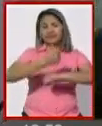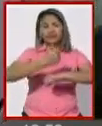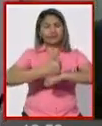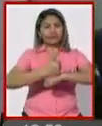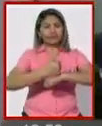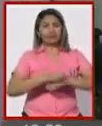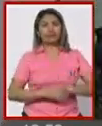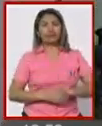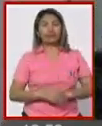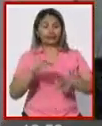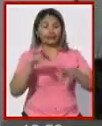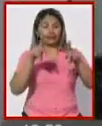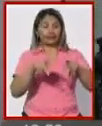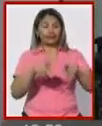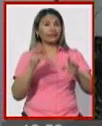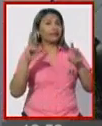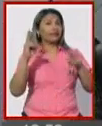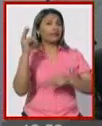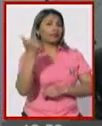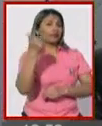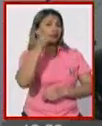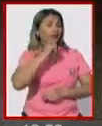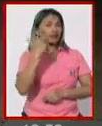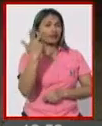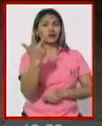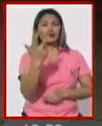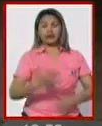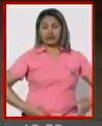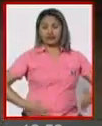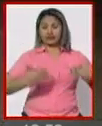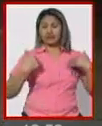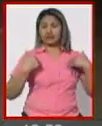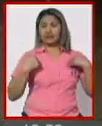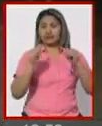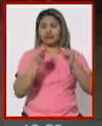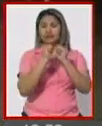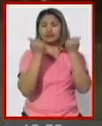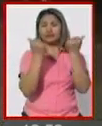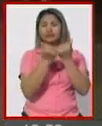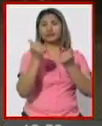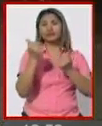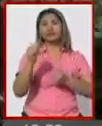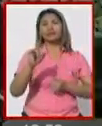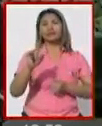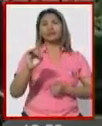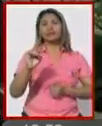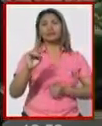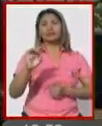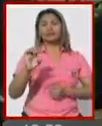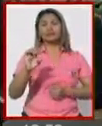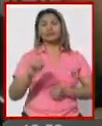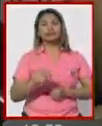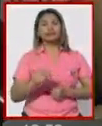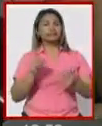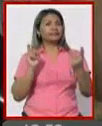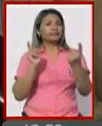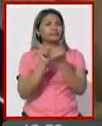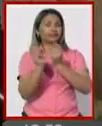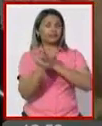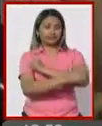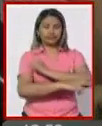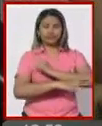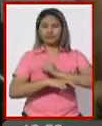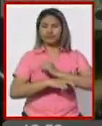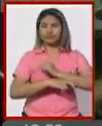vecino. Las víctimas sospechan de tres mujeres que viven en una comunidad de Ayoreos. Yo esta mañana la pillé a la señora robando